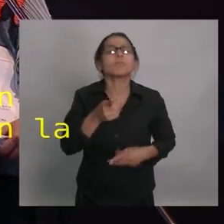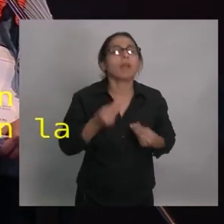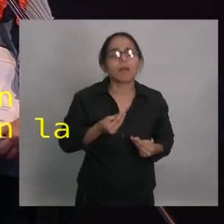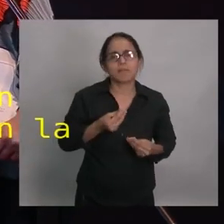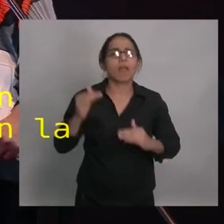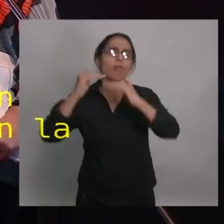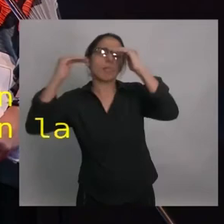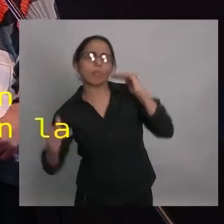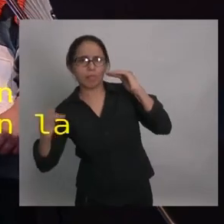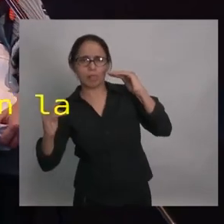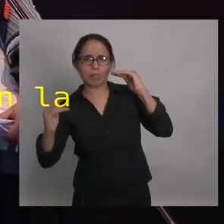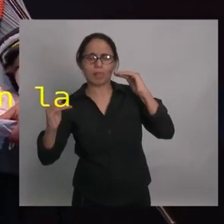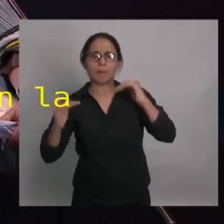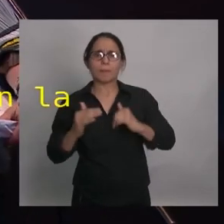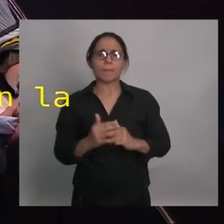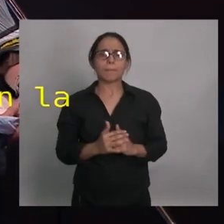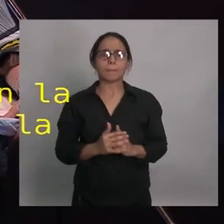la igualdad